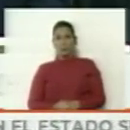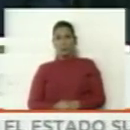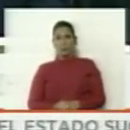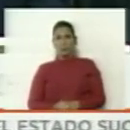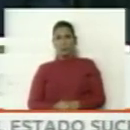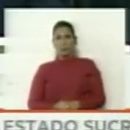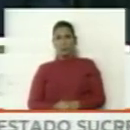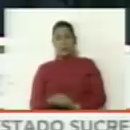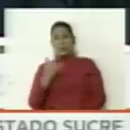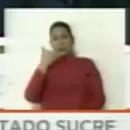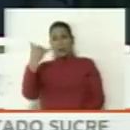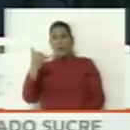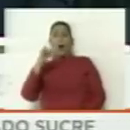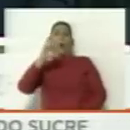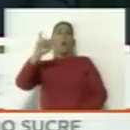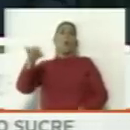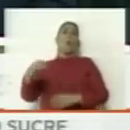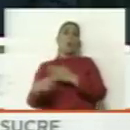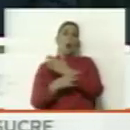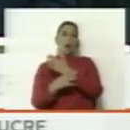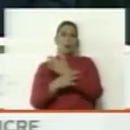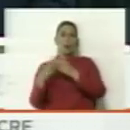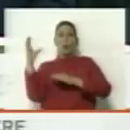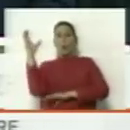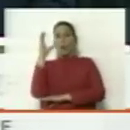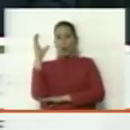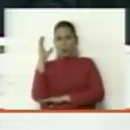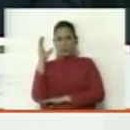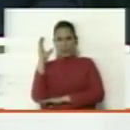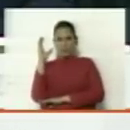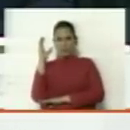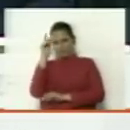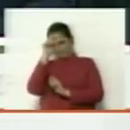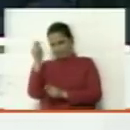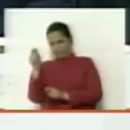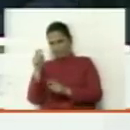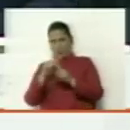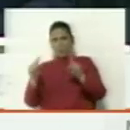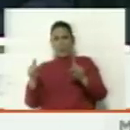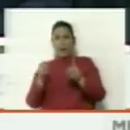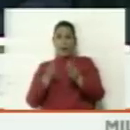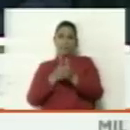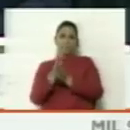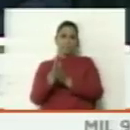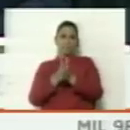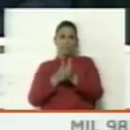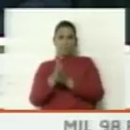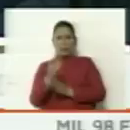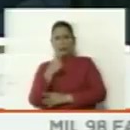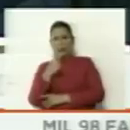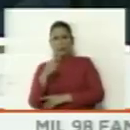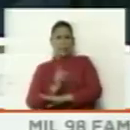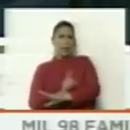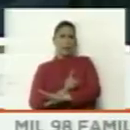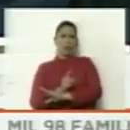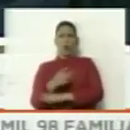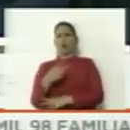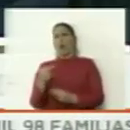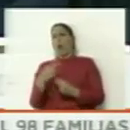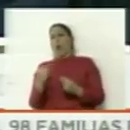llamado por Guaidó así en Colombia, para lavarse las manos rápidamente dice,